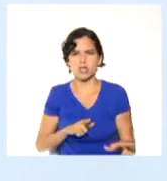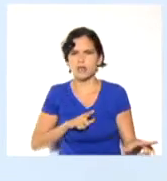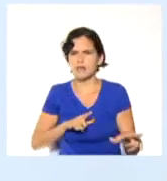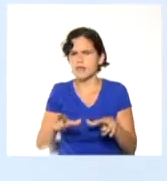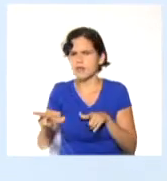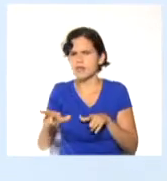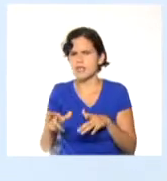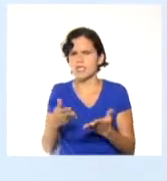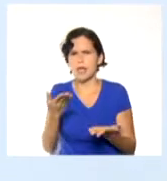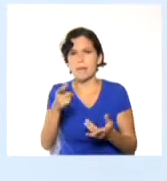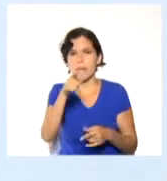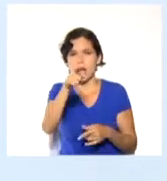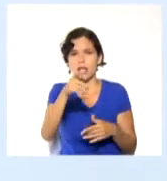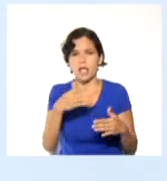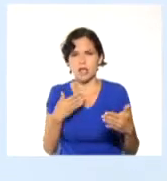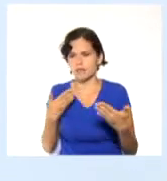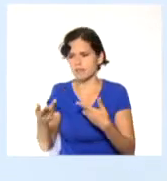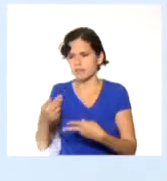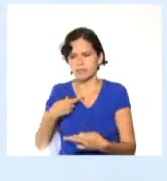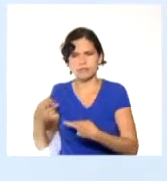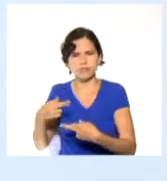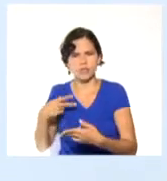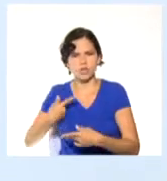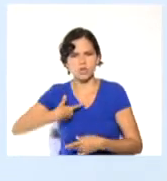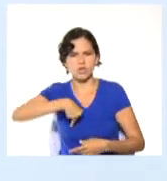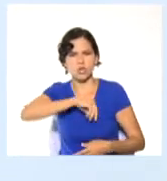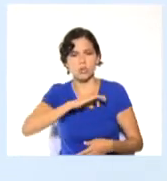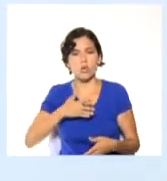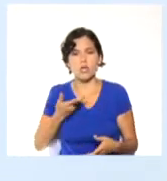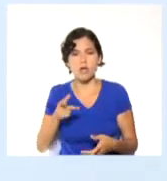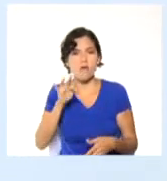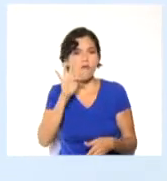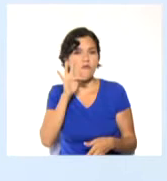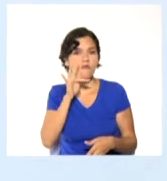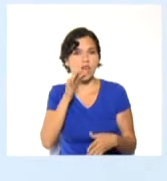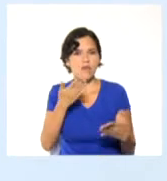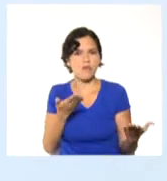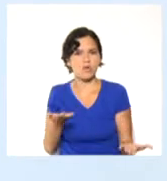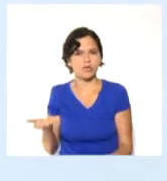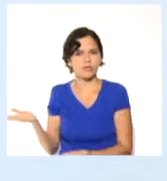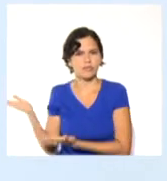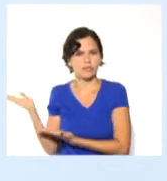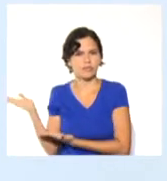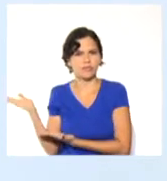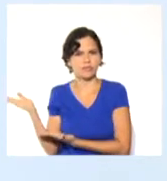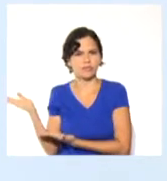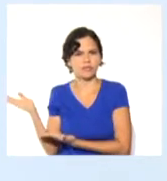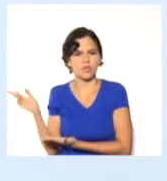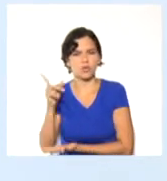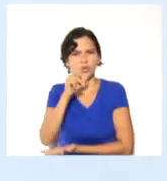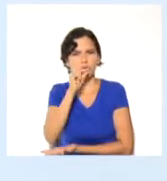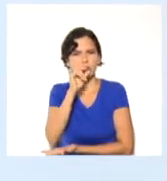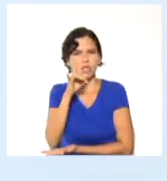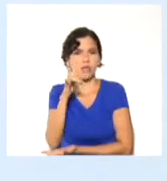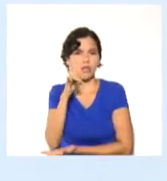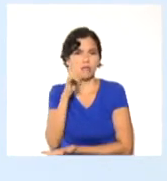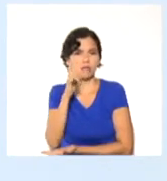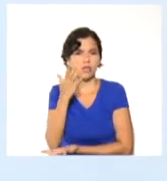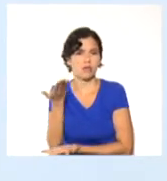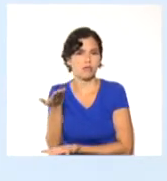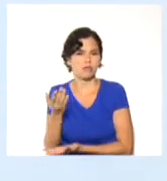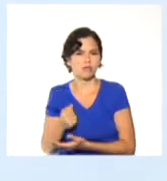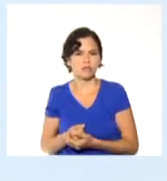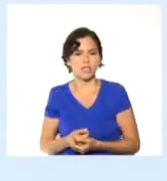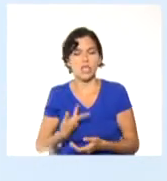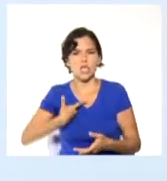totalmente activa para que interactúen con nosotros. Pueden seguirnos por nuestras cuentas de Facebook, Twitter, Instagram y por